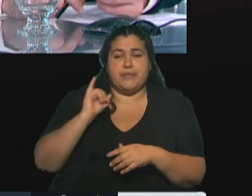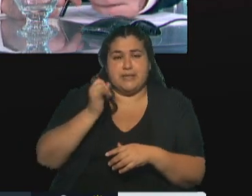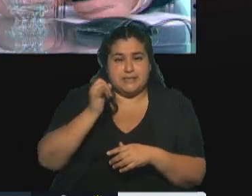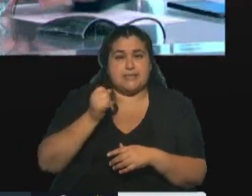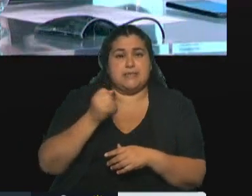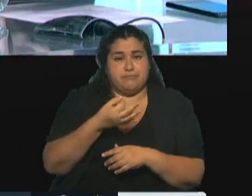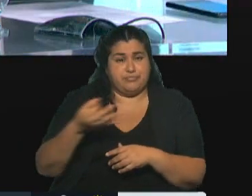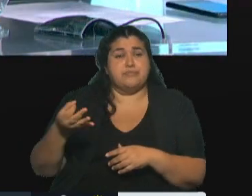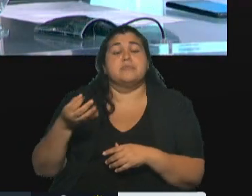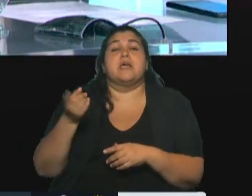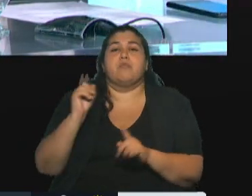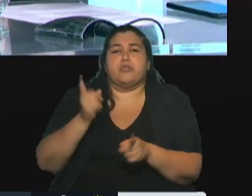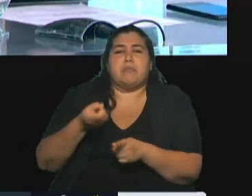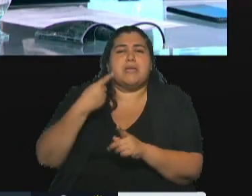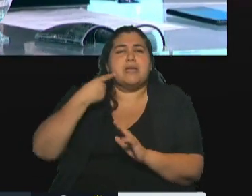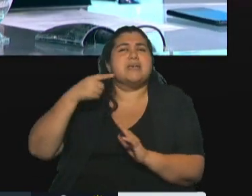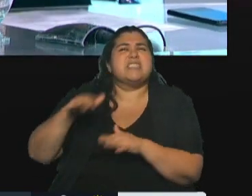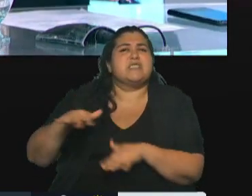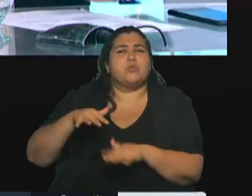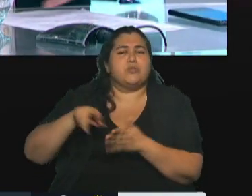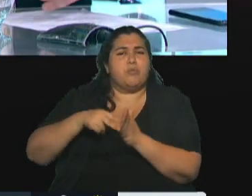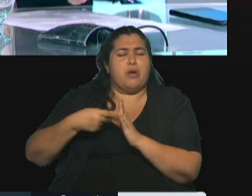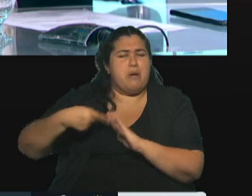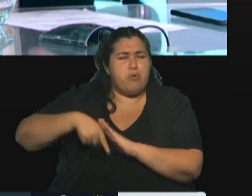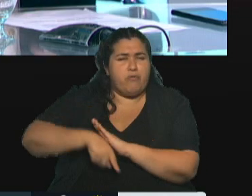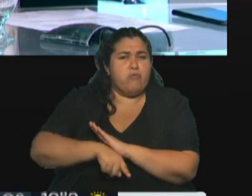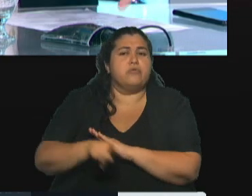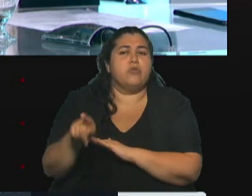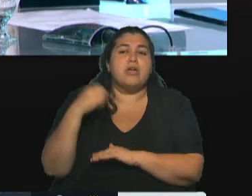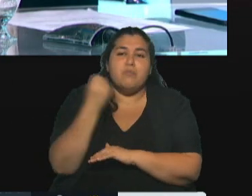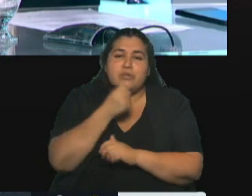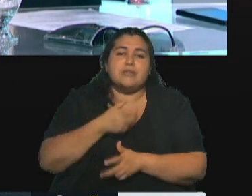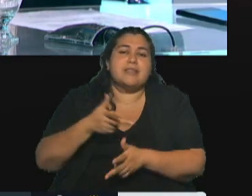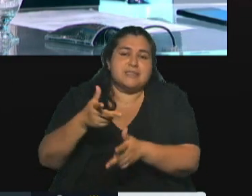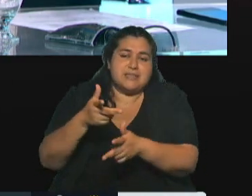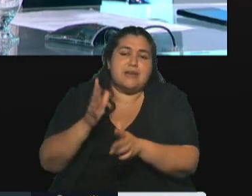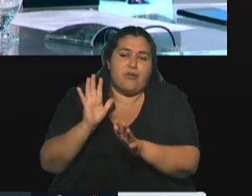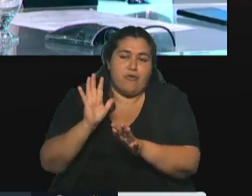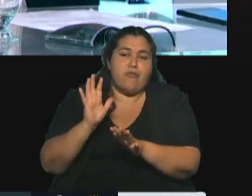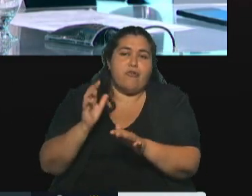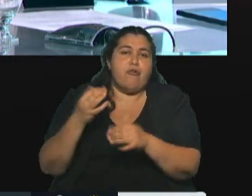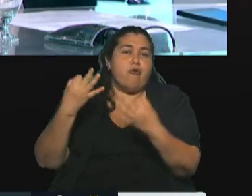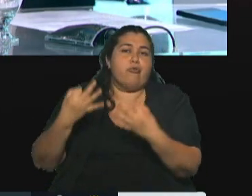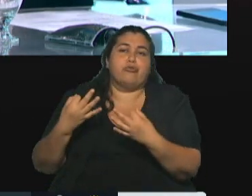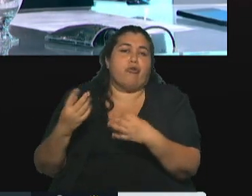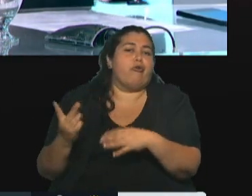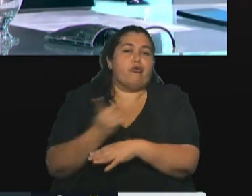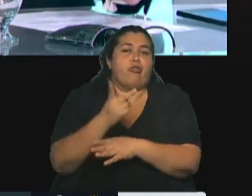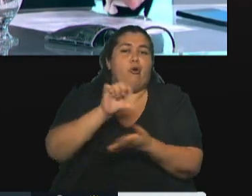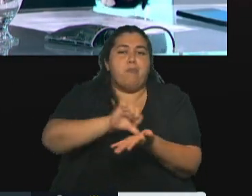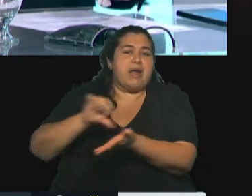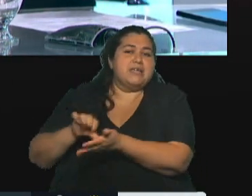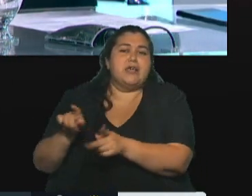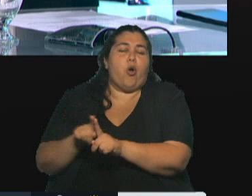dimensión, pero también el trasfondo de todo este conflicto, y es importante decirlo, aunque son los dos grandes actores, digamos, los dos grandes elefantes